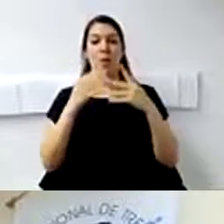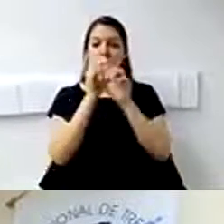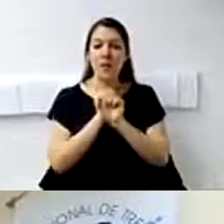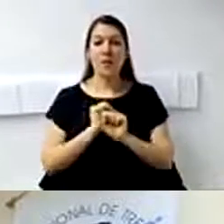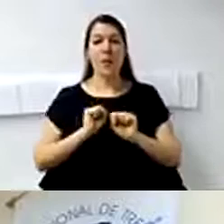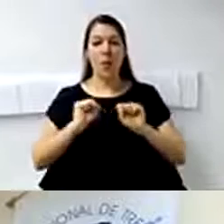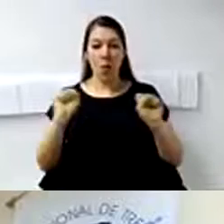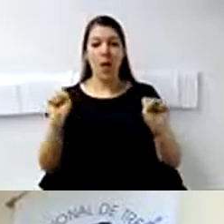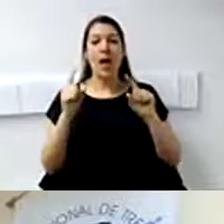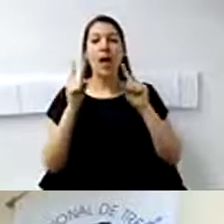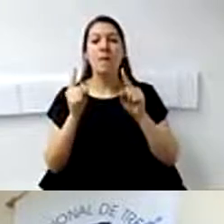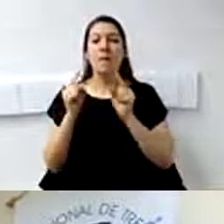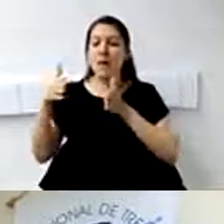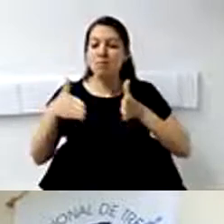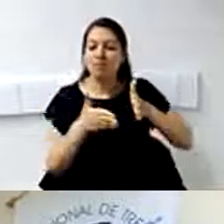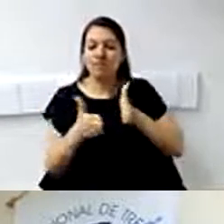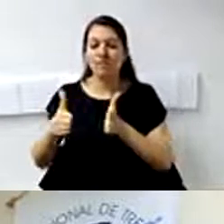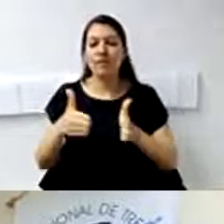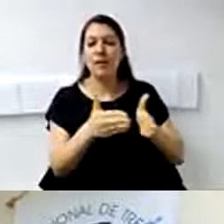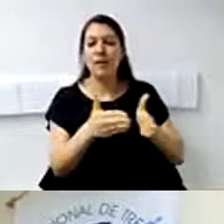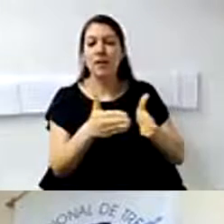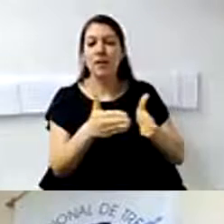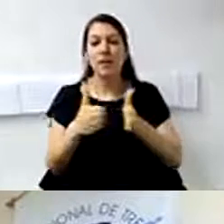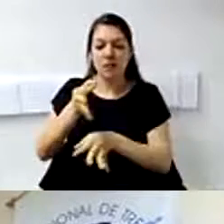canalizar e ir en la misma dirección